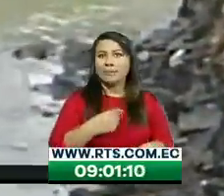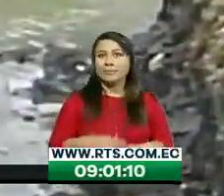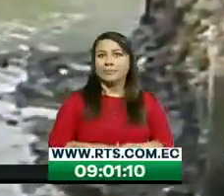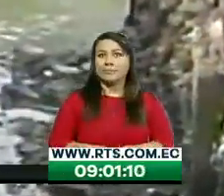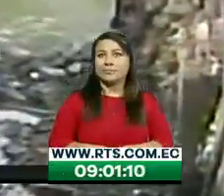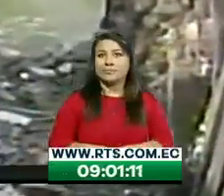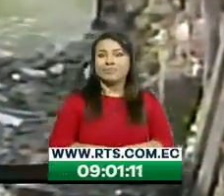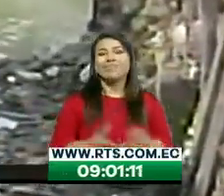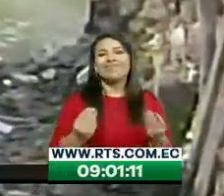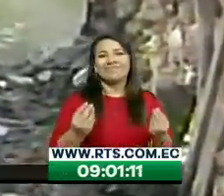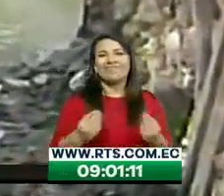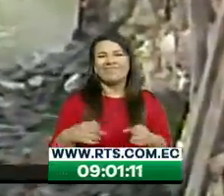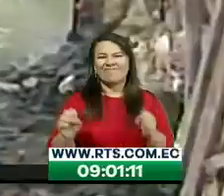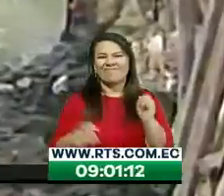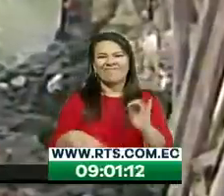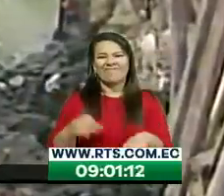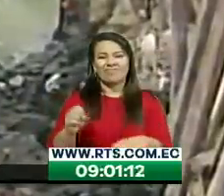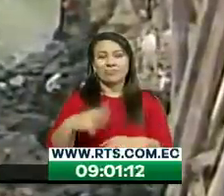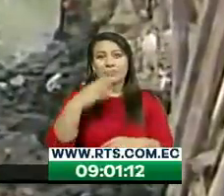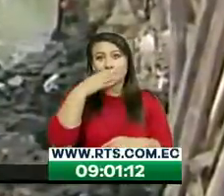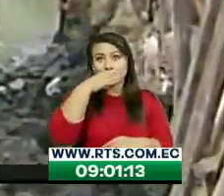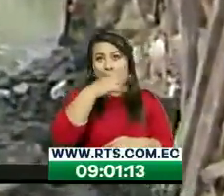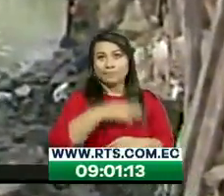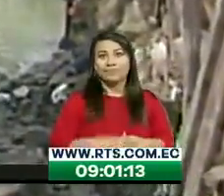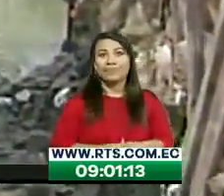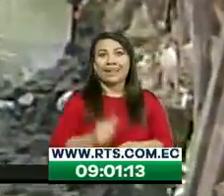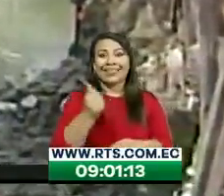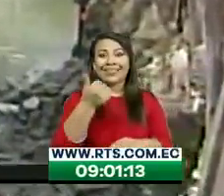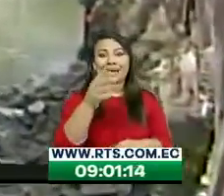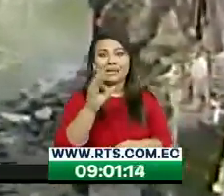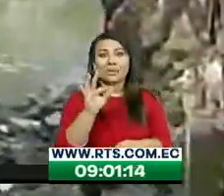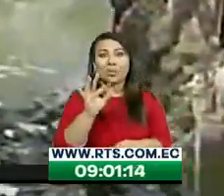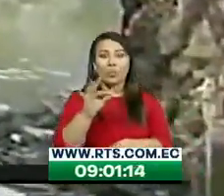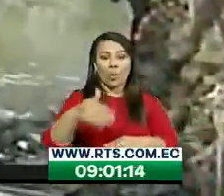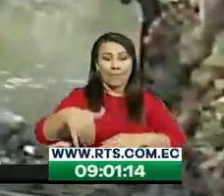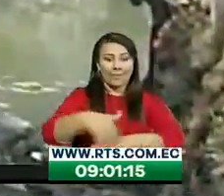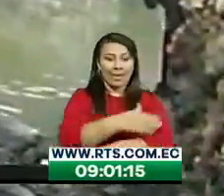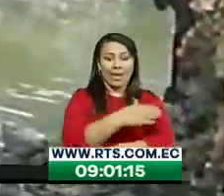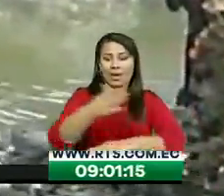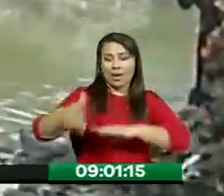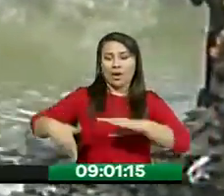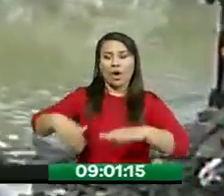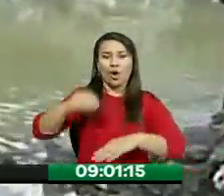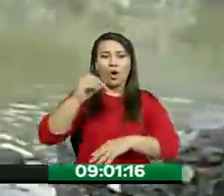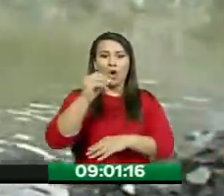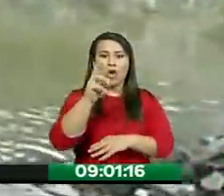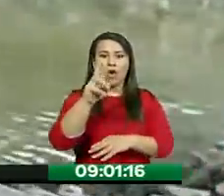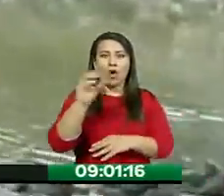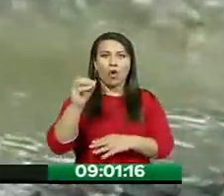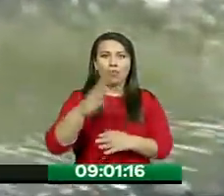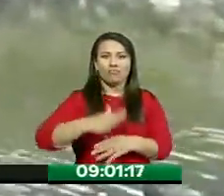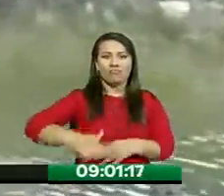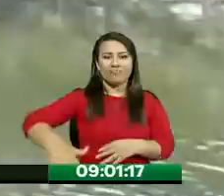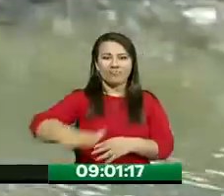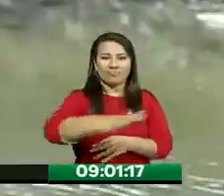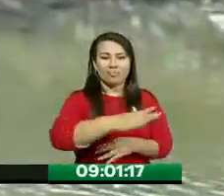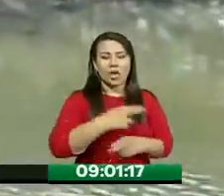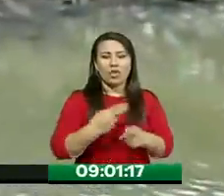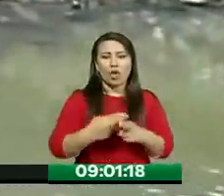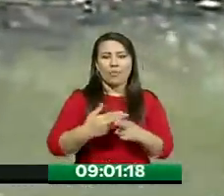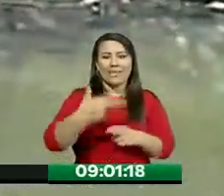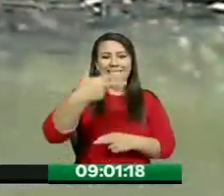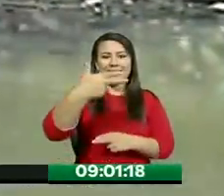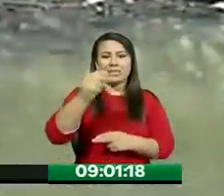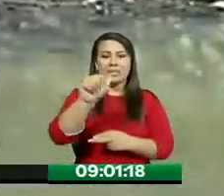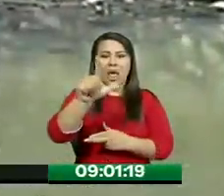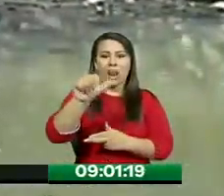es descongestionar el tránsito vehicular. Bueno, esta es una medida que ha sido aceptada totalmente tanto por los moradores